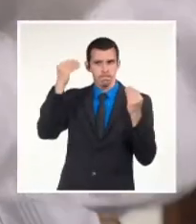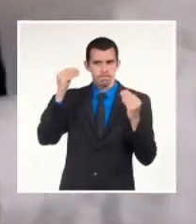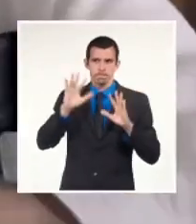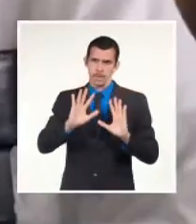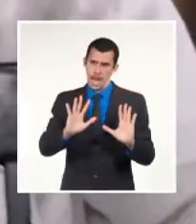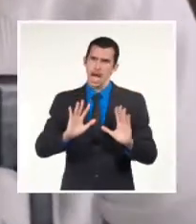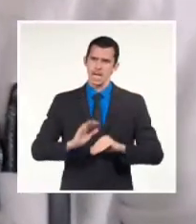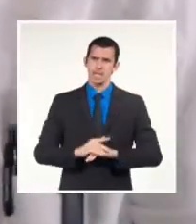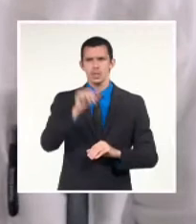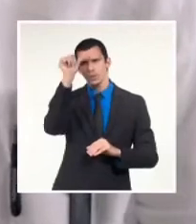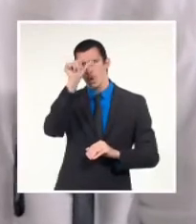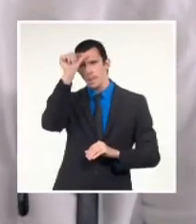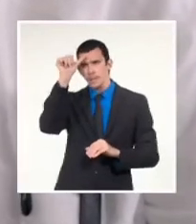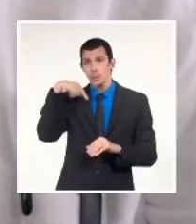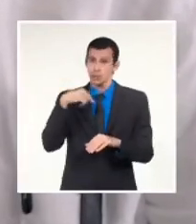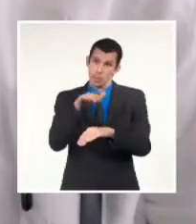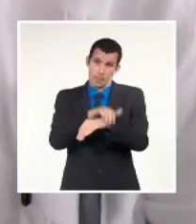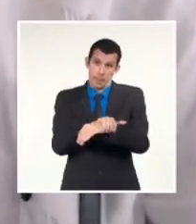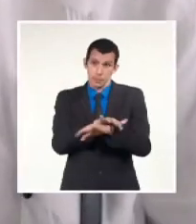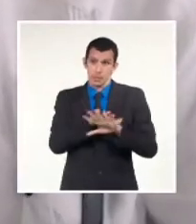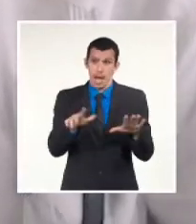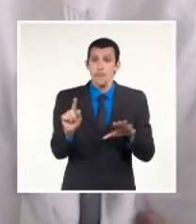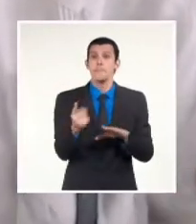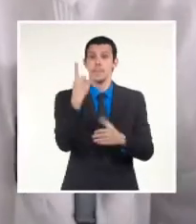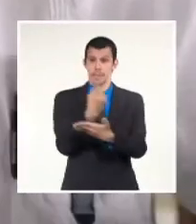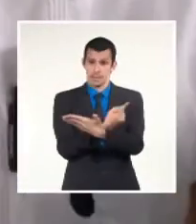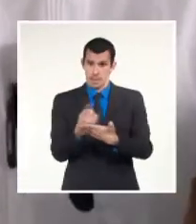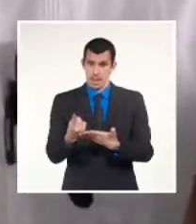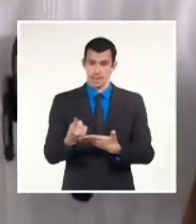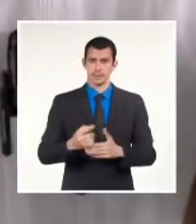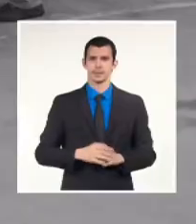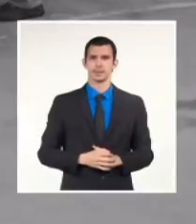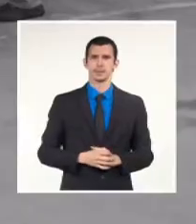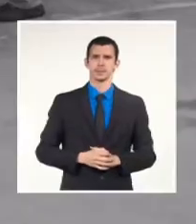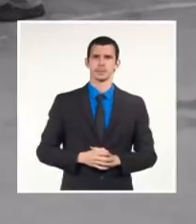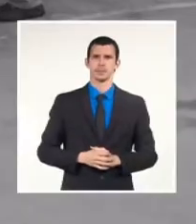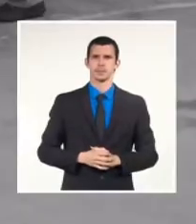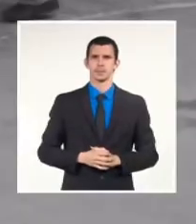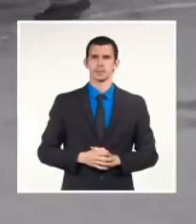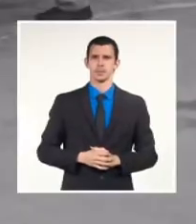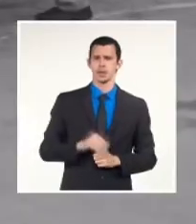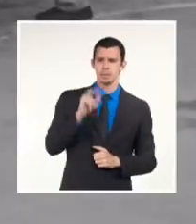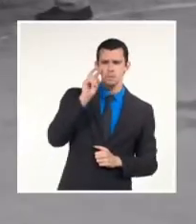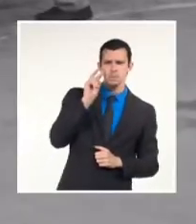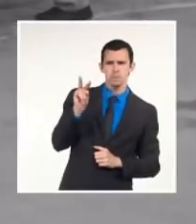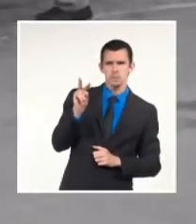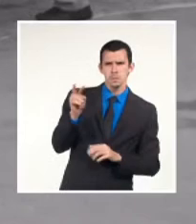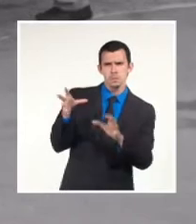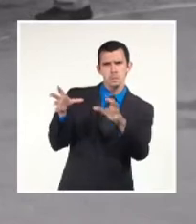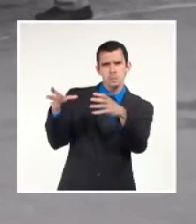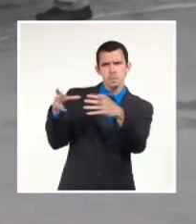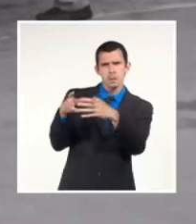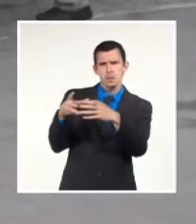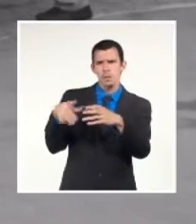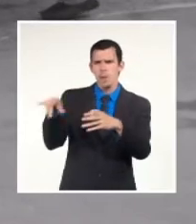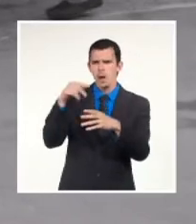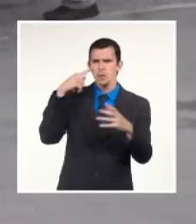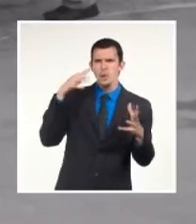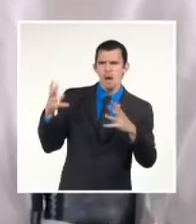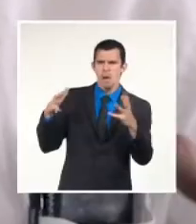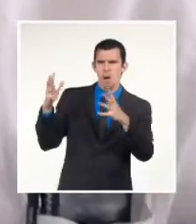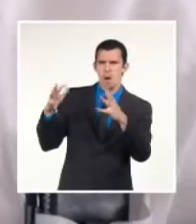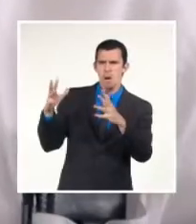patio de la prisión, ¿verdad? Veo un grupo de presos allá agitando y dale,